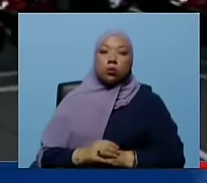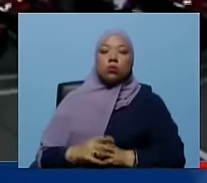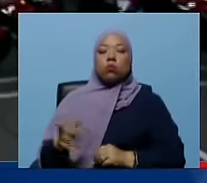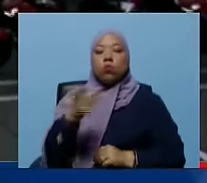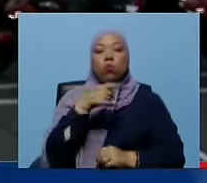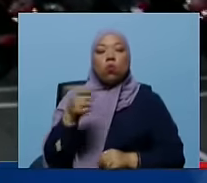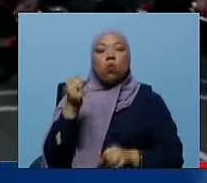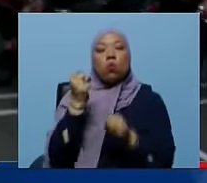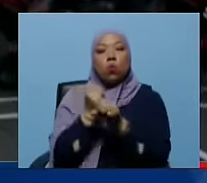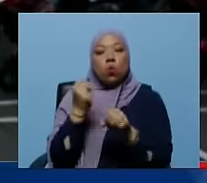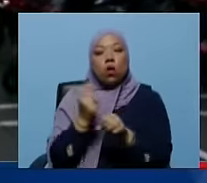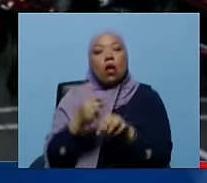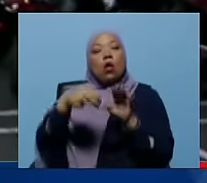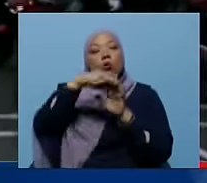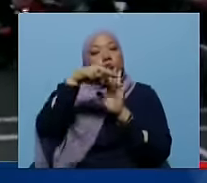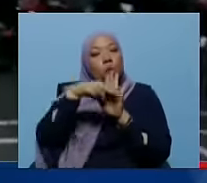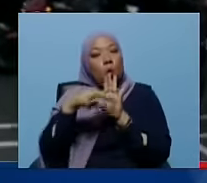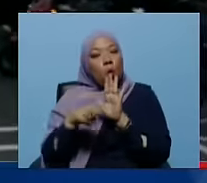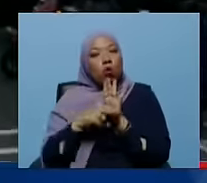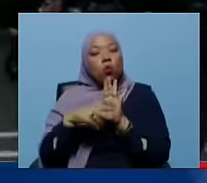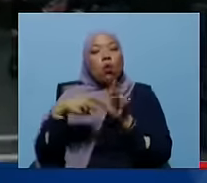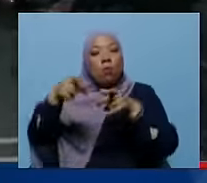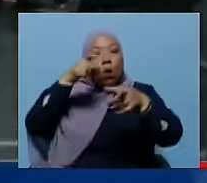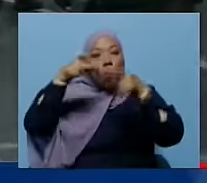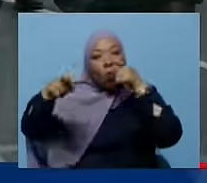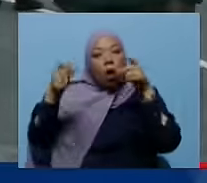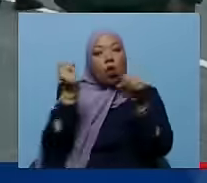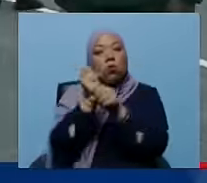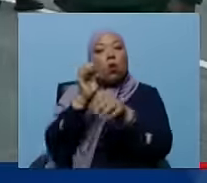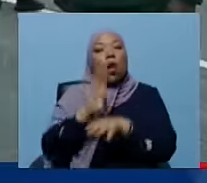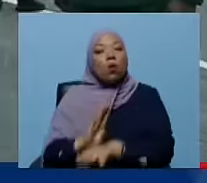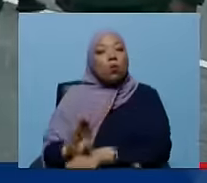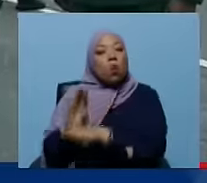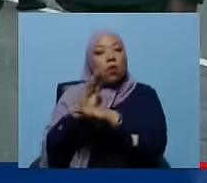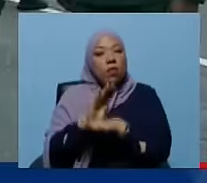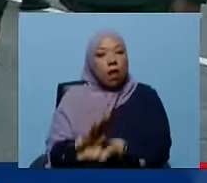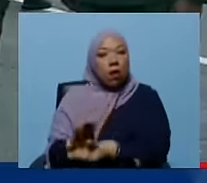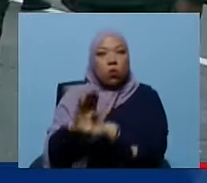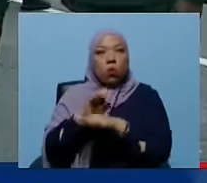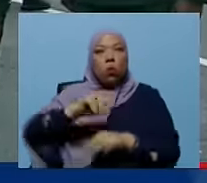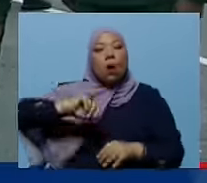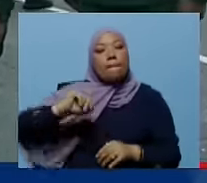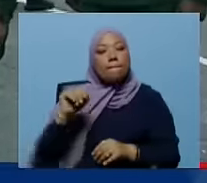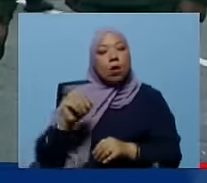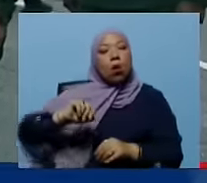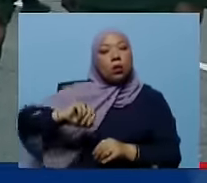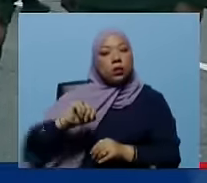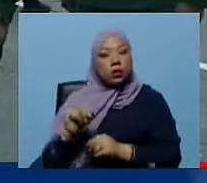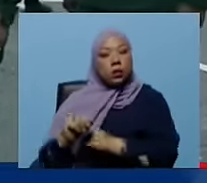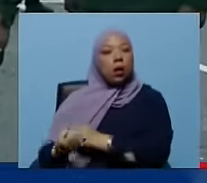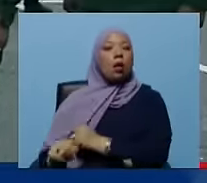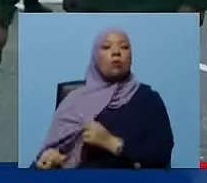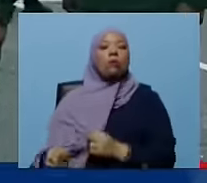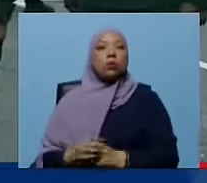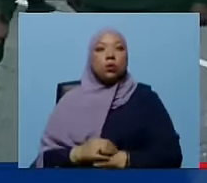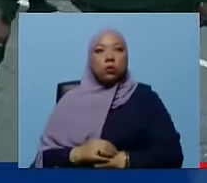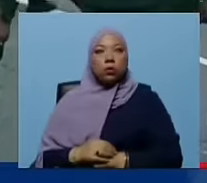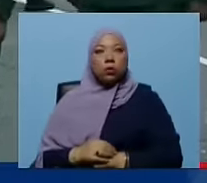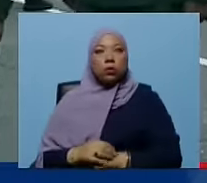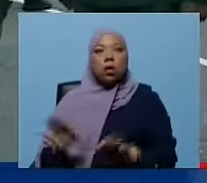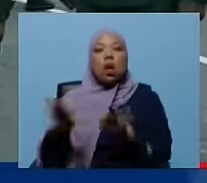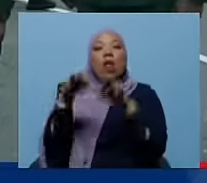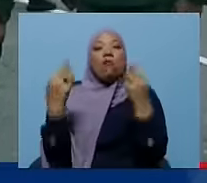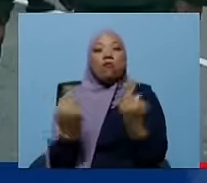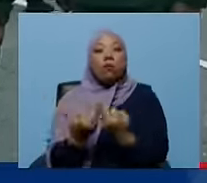buscar que se cumplan las normas de seguridad para el cuidado, comandante de la Policía Nacional Bolivariana, para el cuidado de la